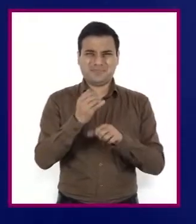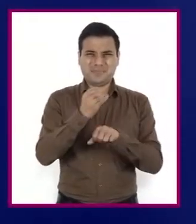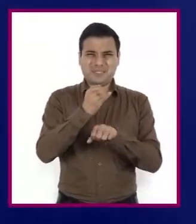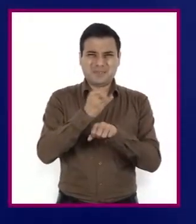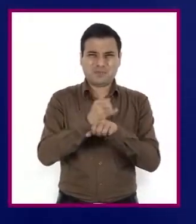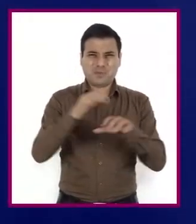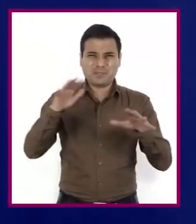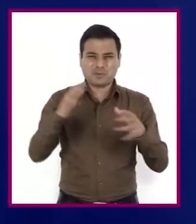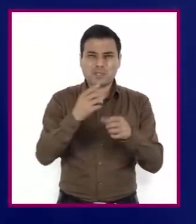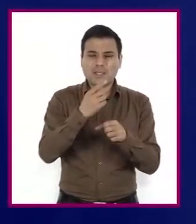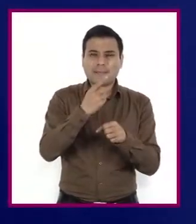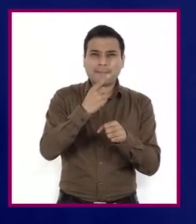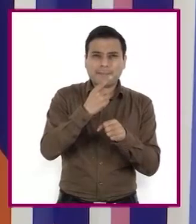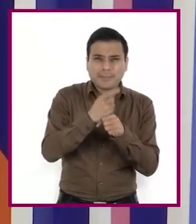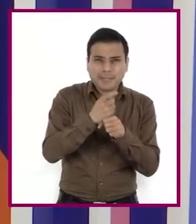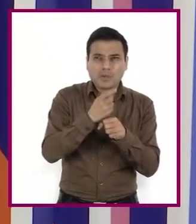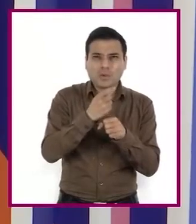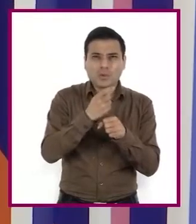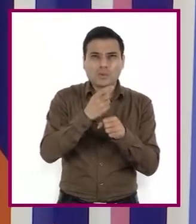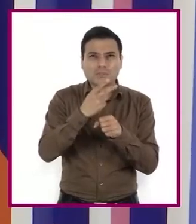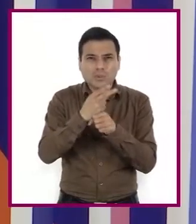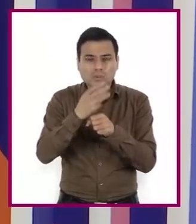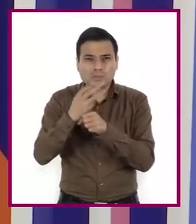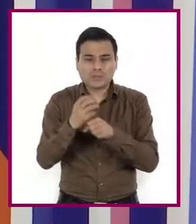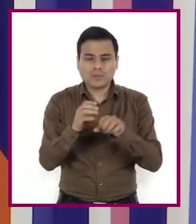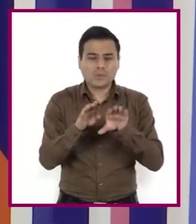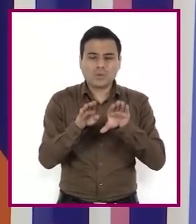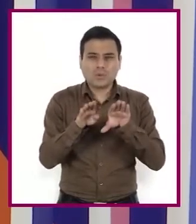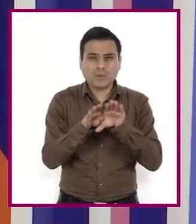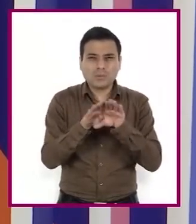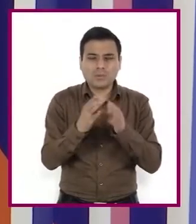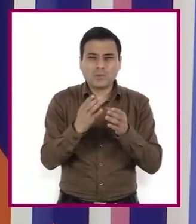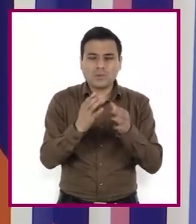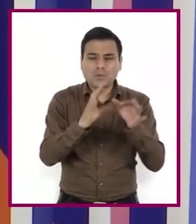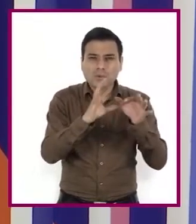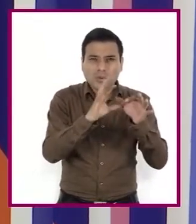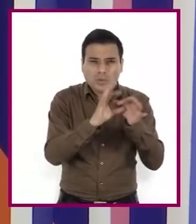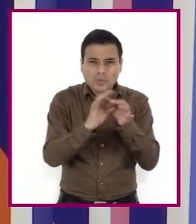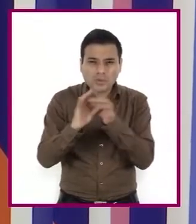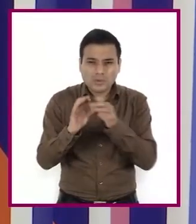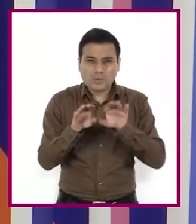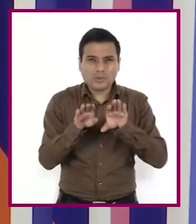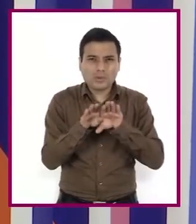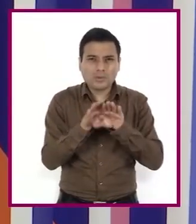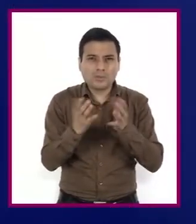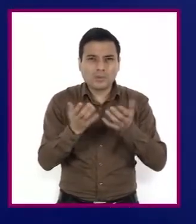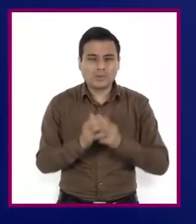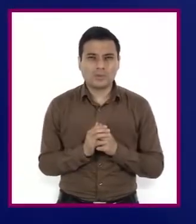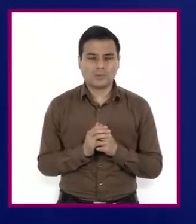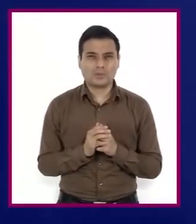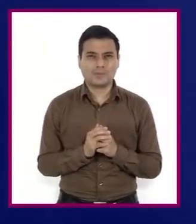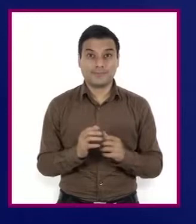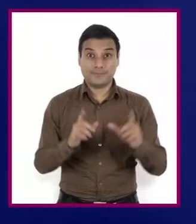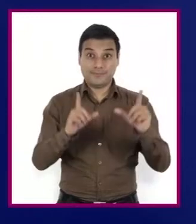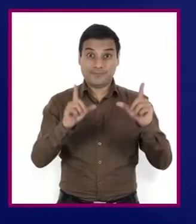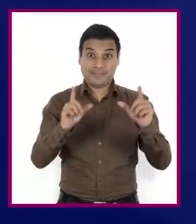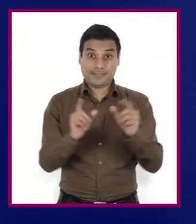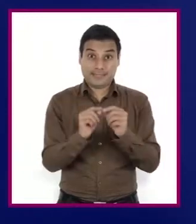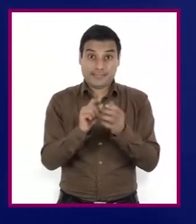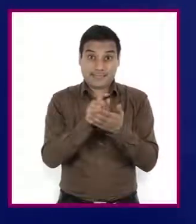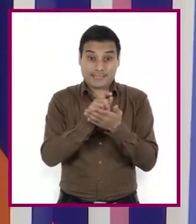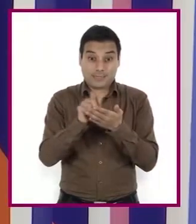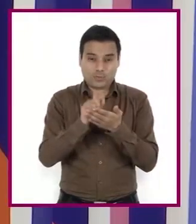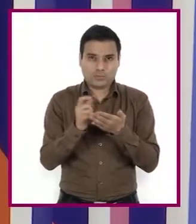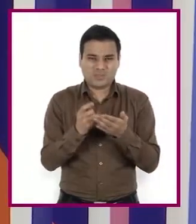al principio y cómo tratamos de unir las ideas de varios textos en nuestra labor, aunque sea un resumen sobre un texto